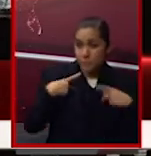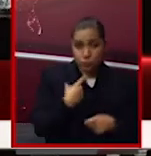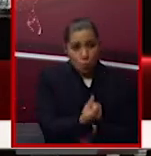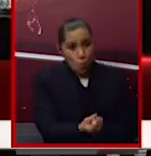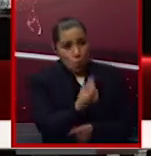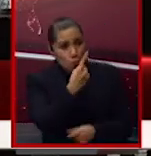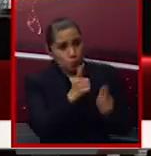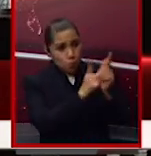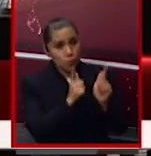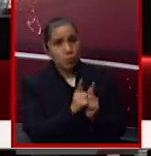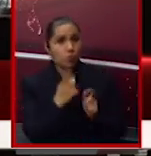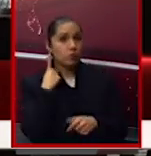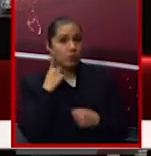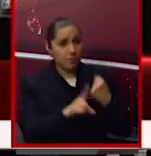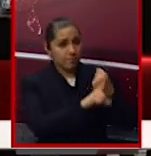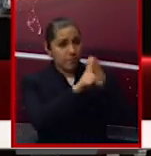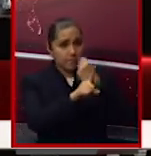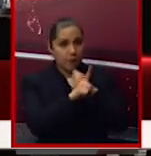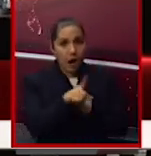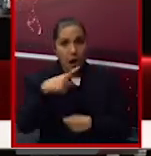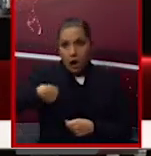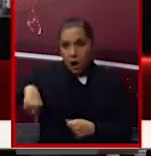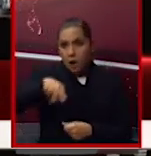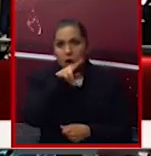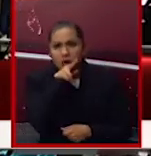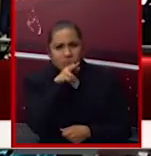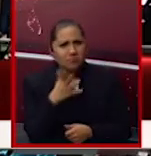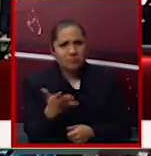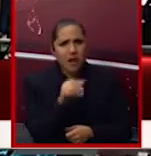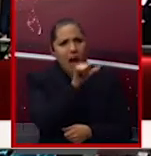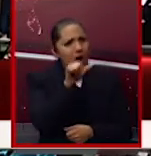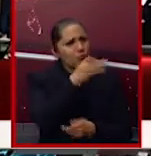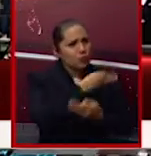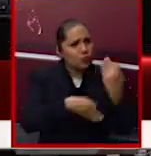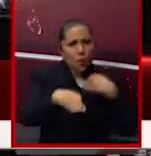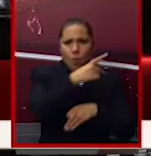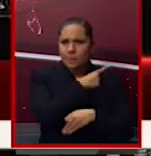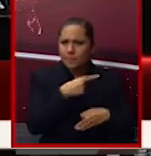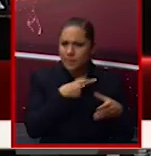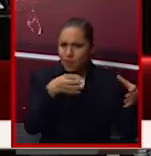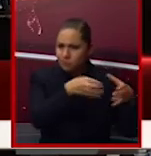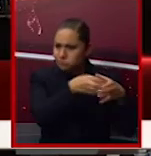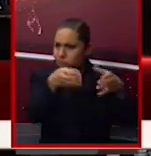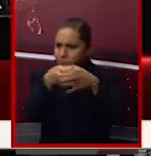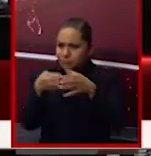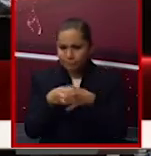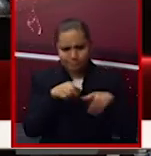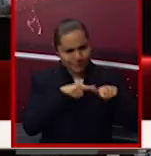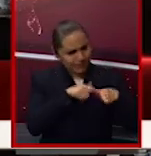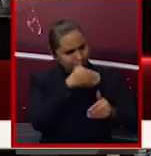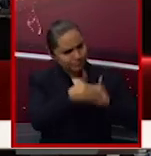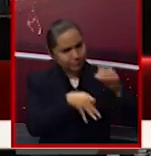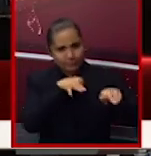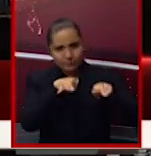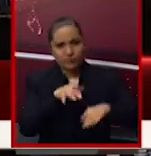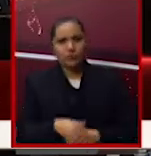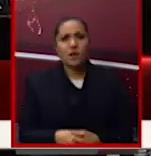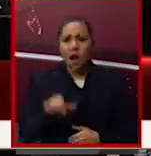funcionen las instituciones. La ropa sucia se lava en